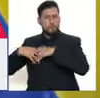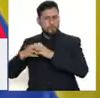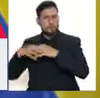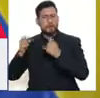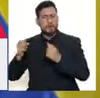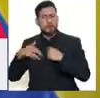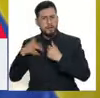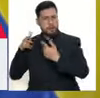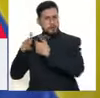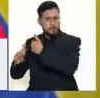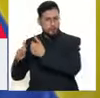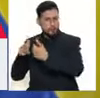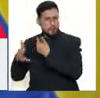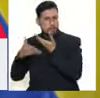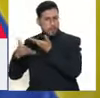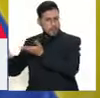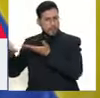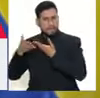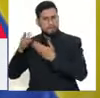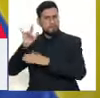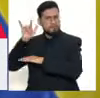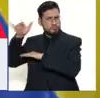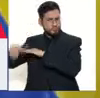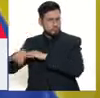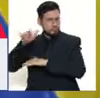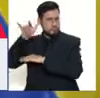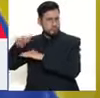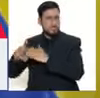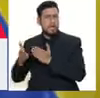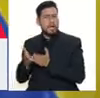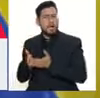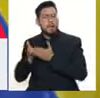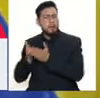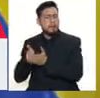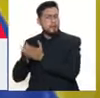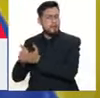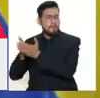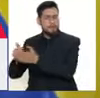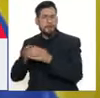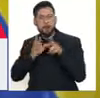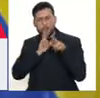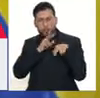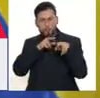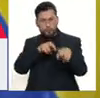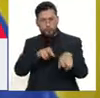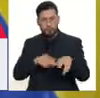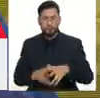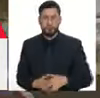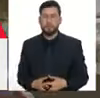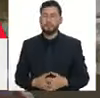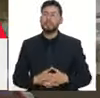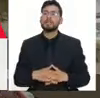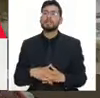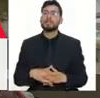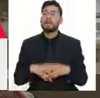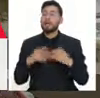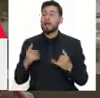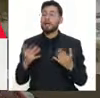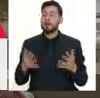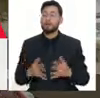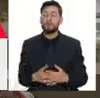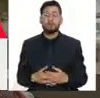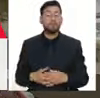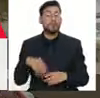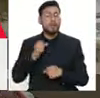del tránsito y transporte aéreo, terrestre, fluvial y marítimo. Trabajaremos